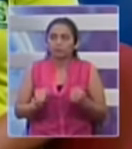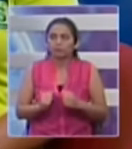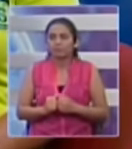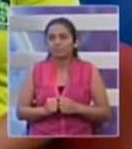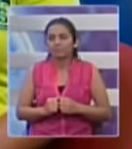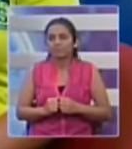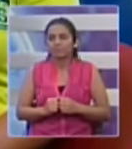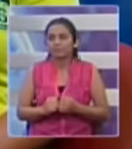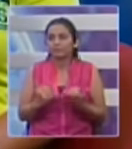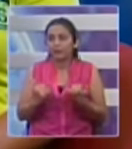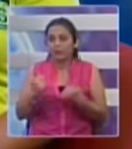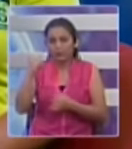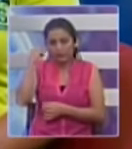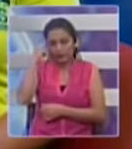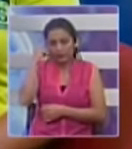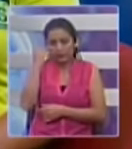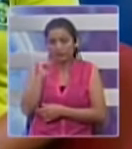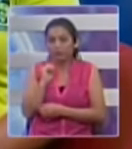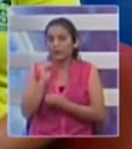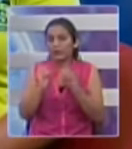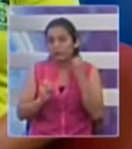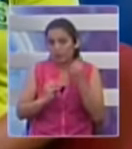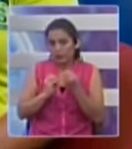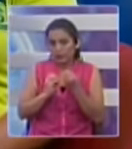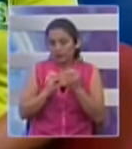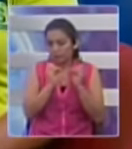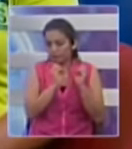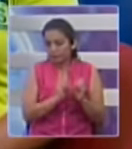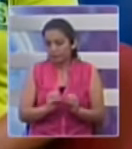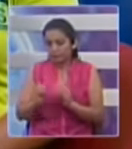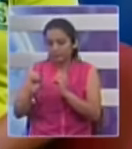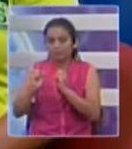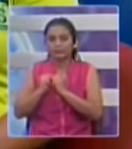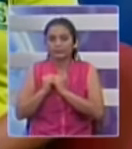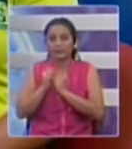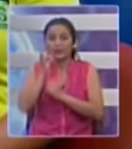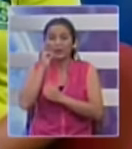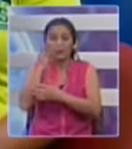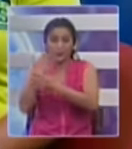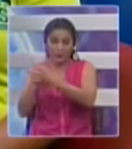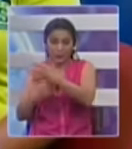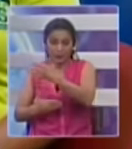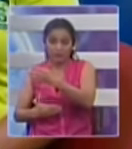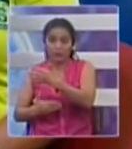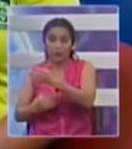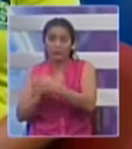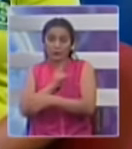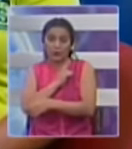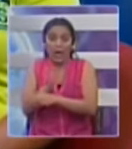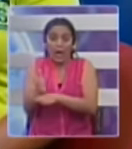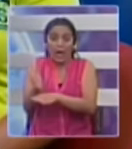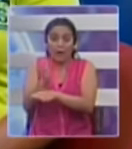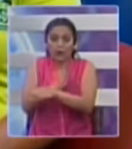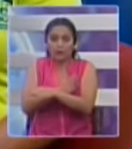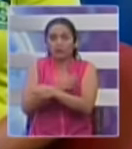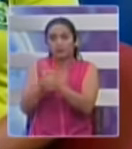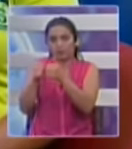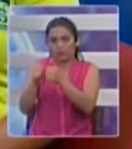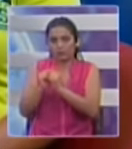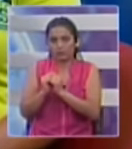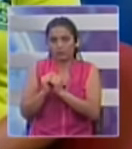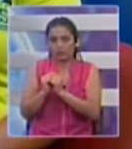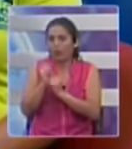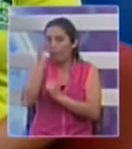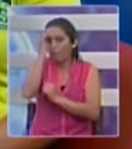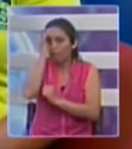posición como organización política, es que nosotros estamos a favor del examen de ingreso. Nosotros no queremos educación superior mediocre